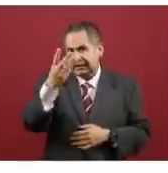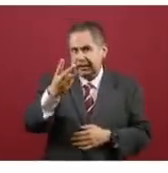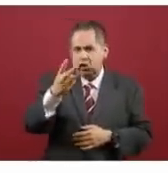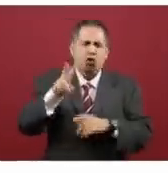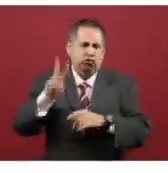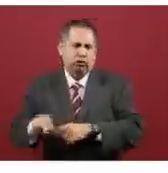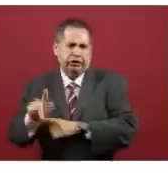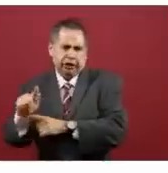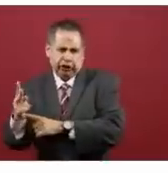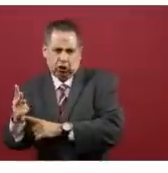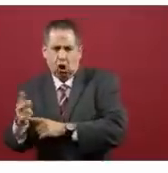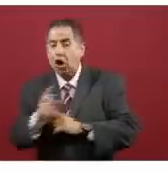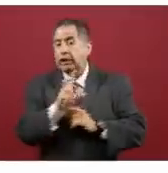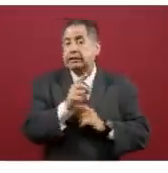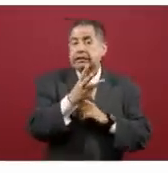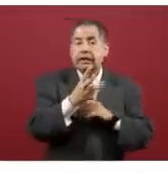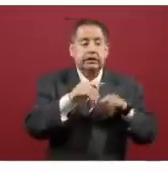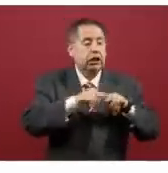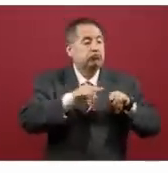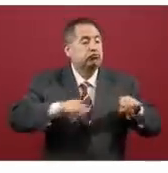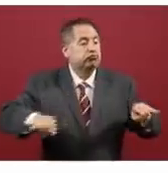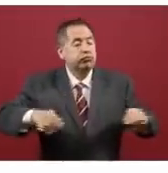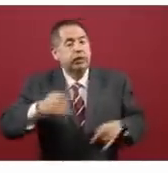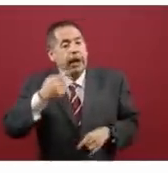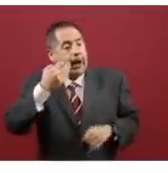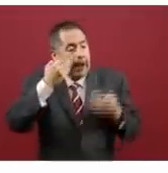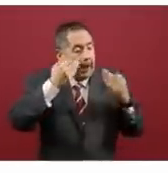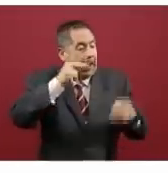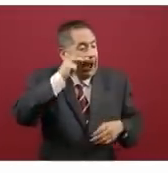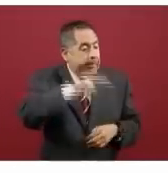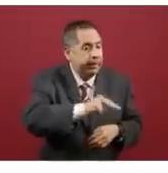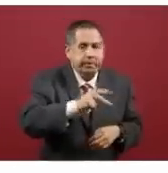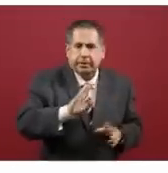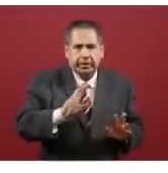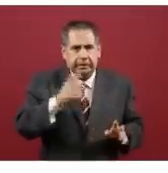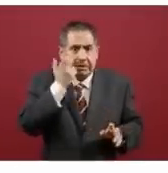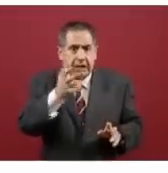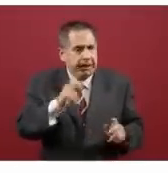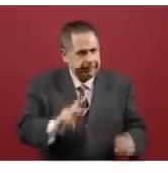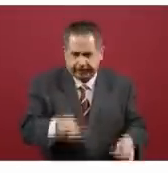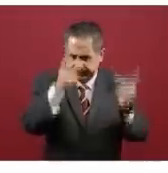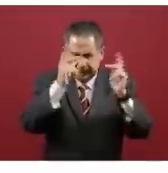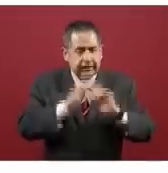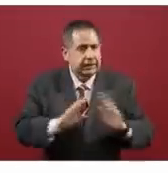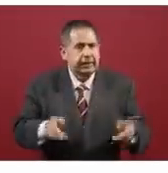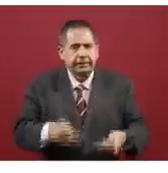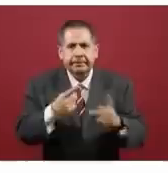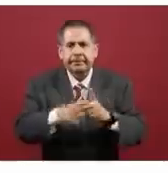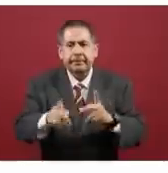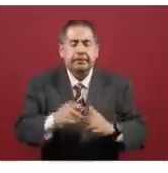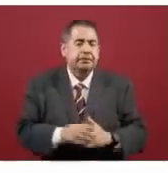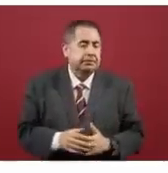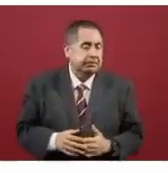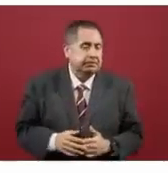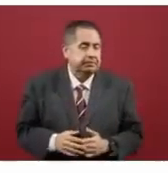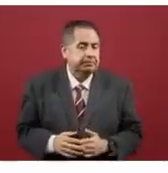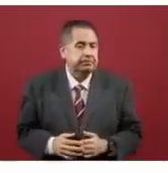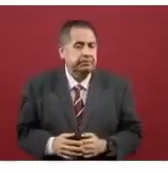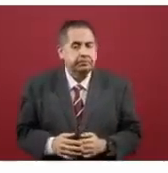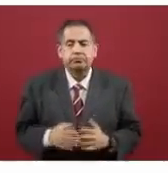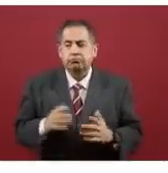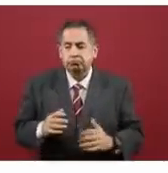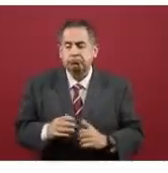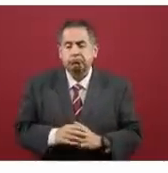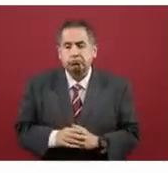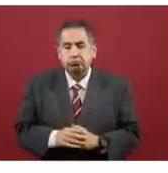aeronaves que estaremos ya iniciando el proceso de venta. En términos ahora entrando